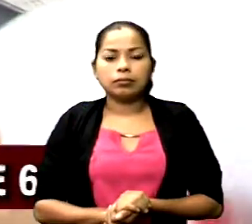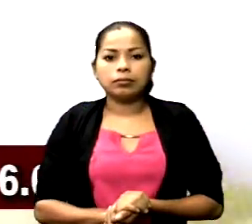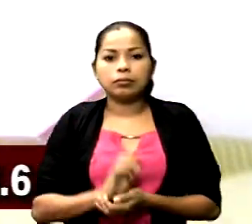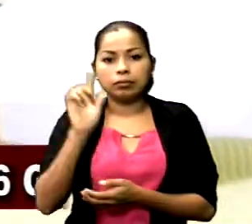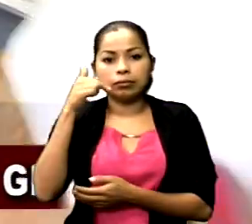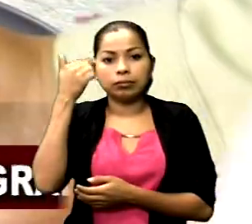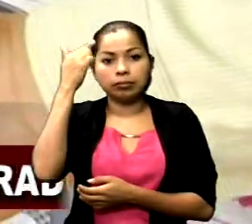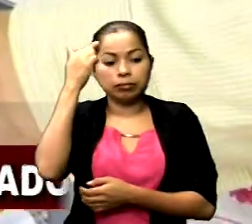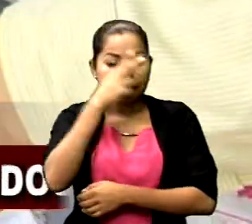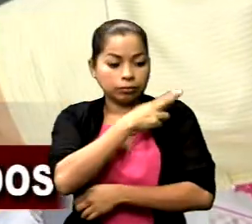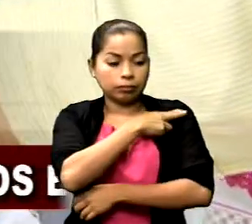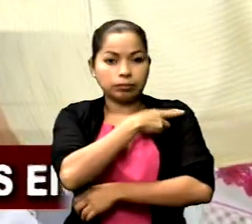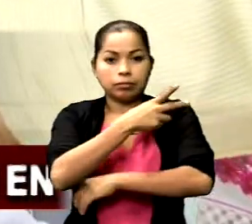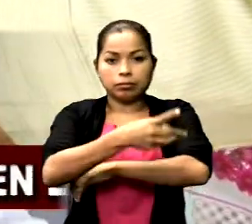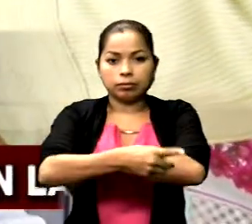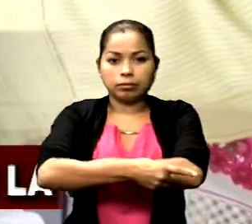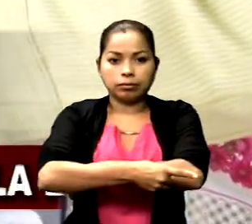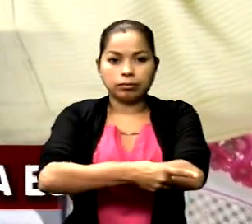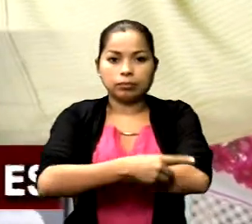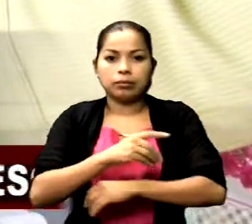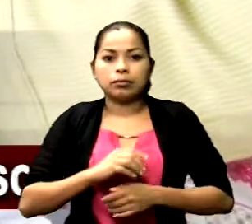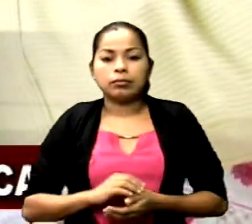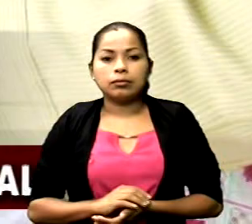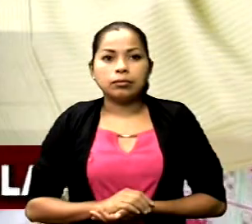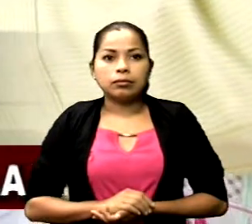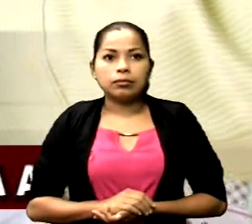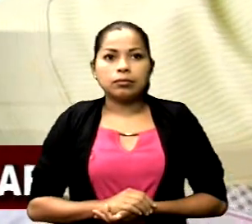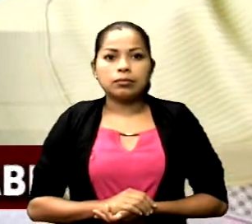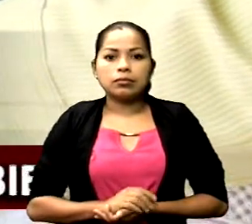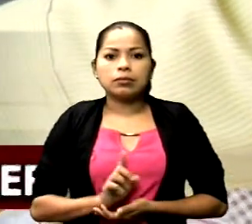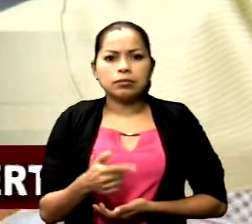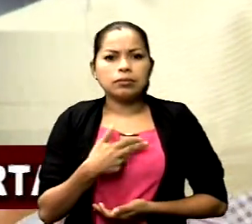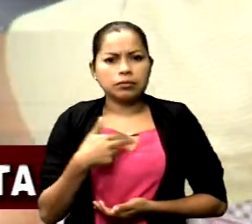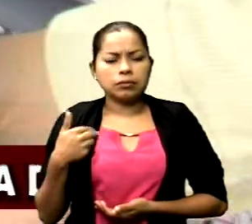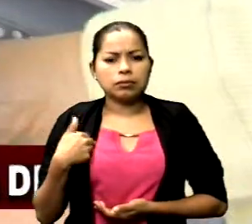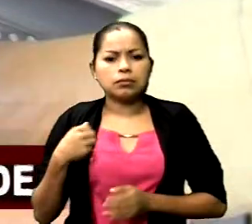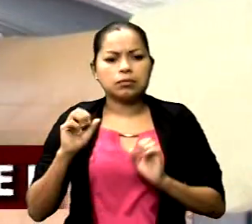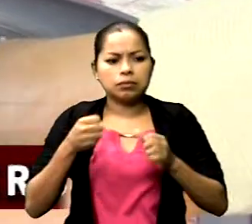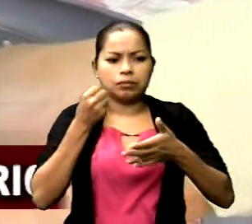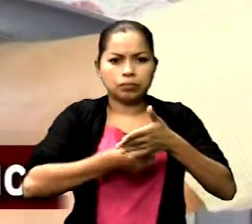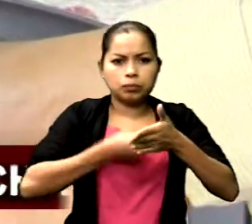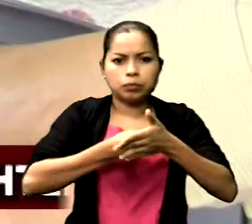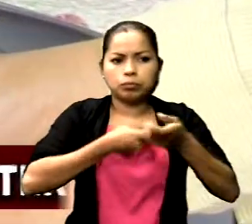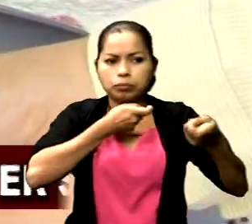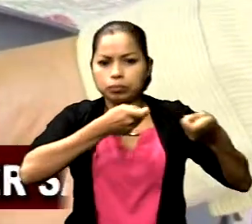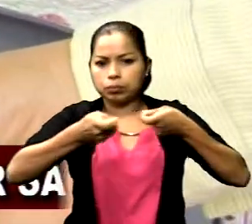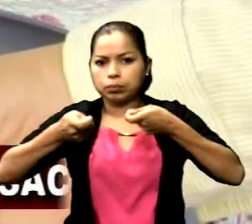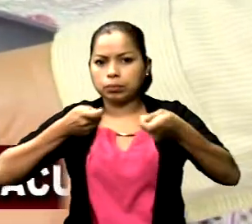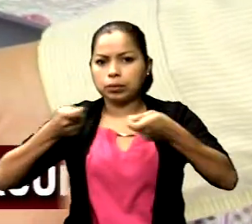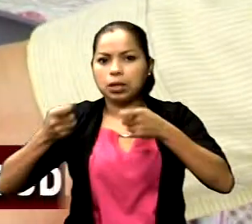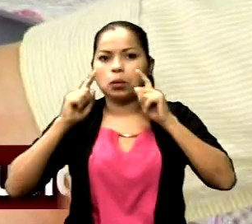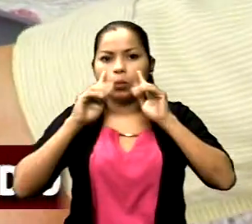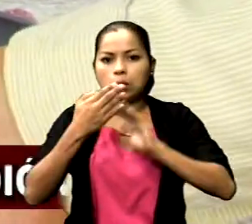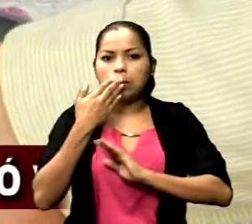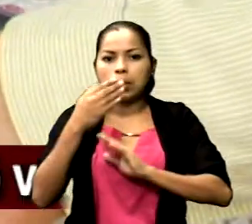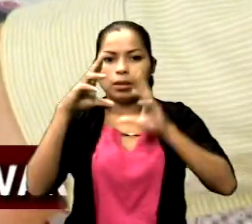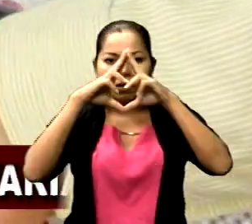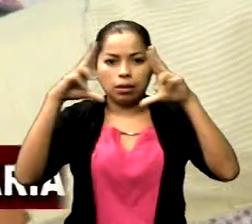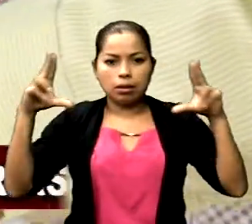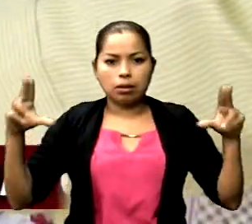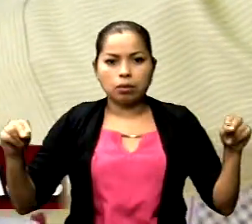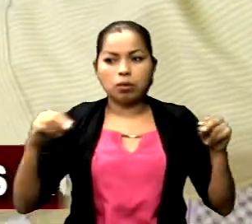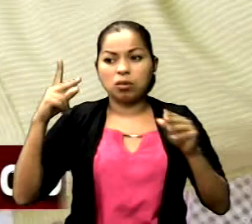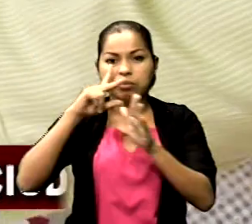del comandante Daniel ha hecho todo lo posible para que sea más seguro que